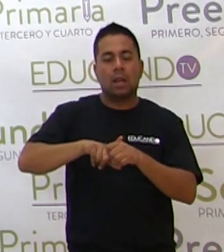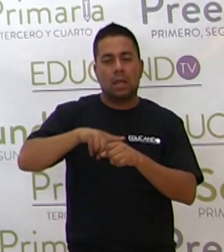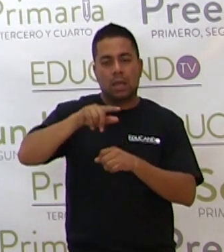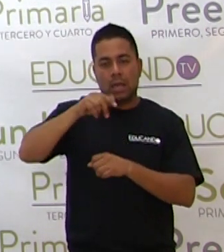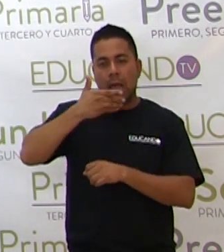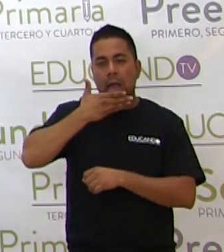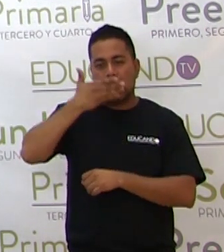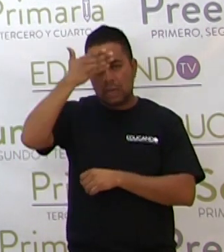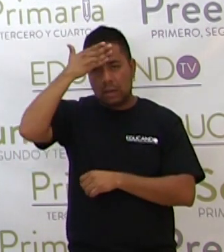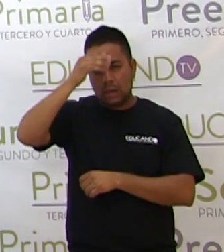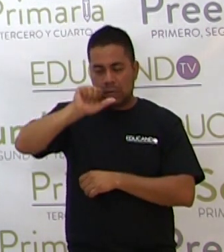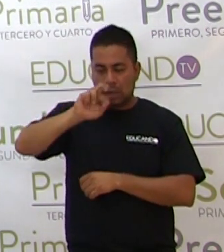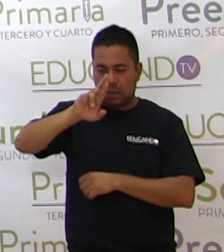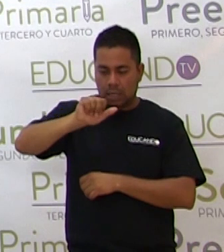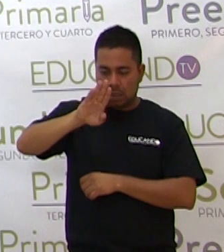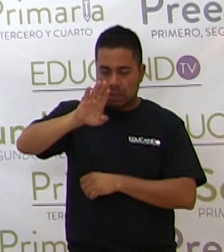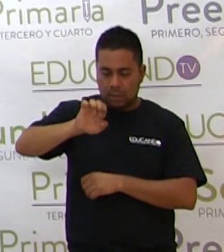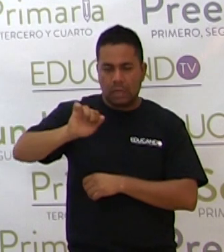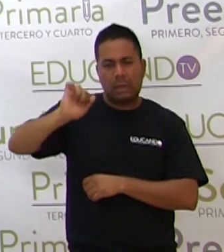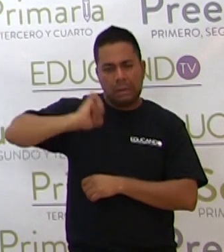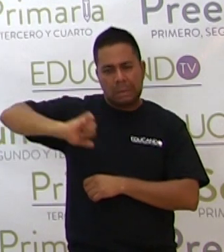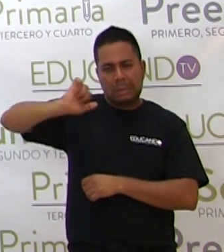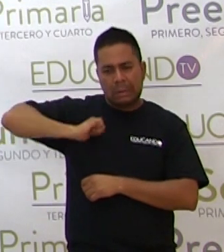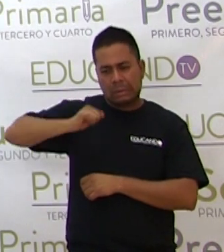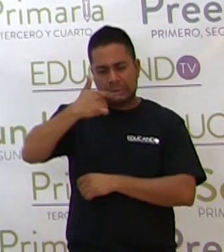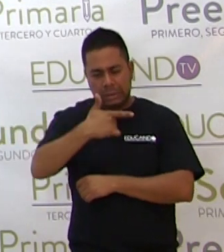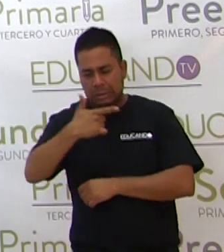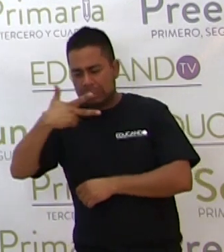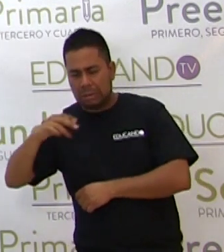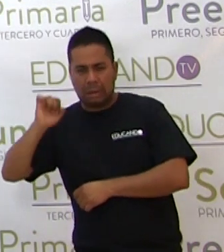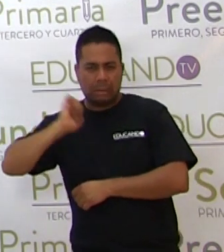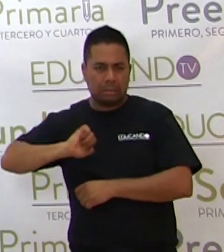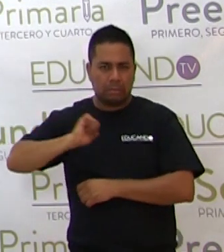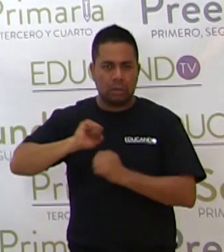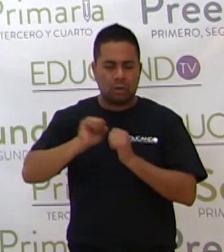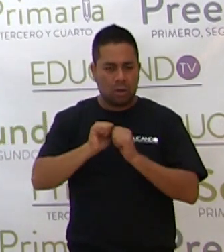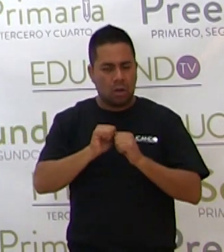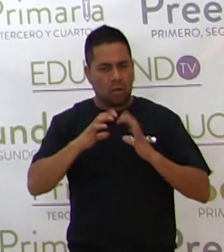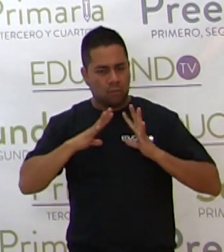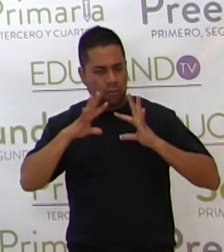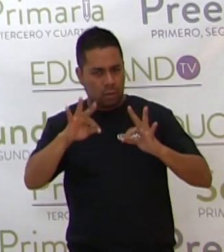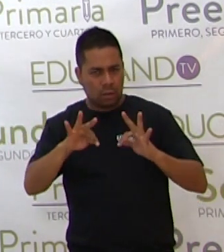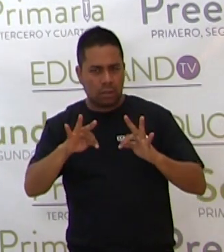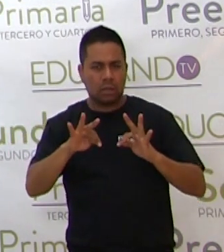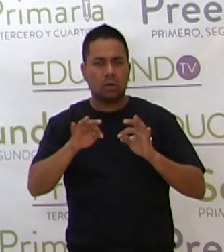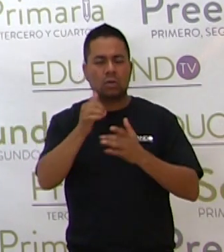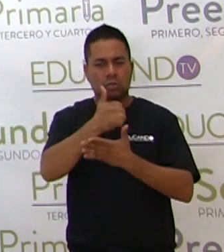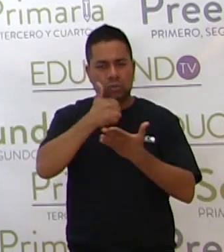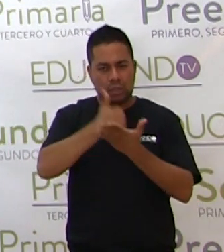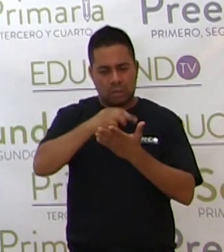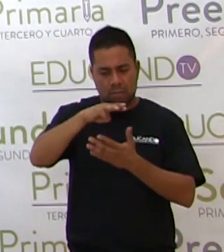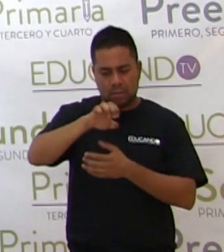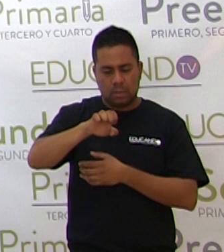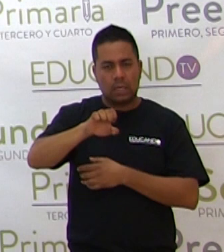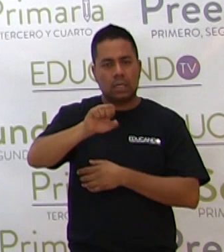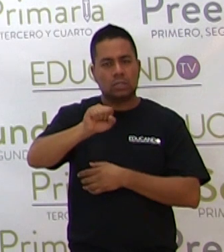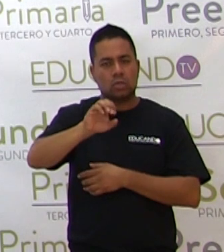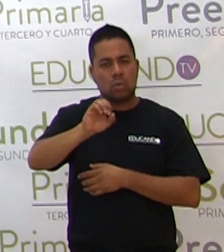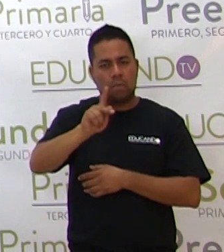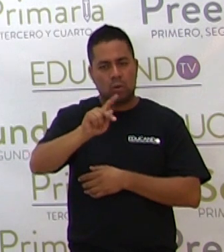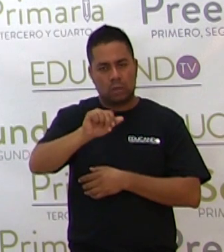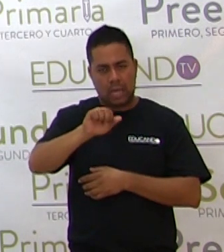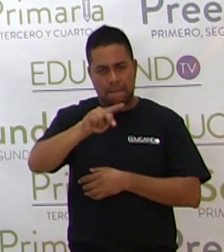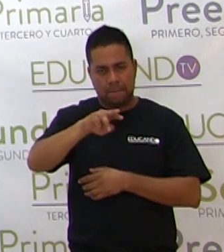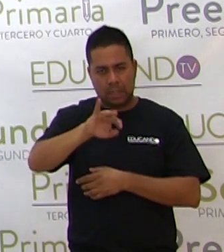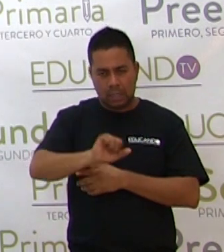la cual se inicia en el siglo 7 y 8 con la fundación de ciudades como mesopotamia le van abajo